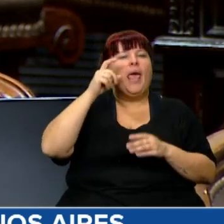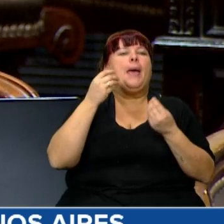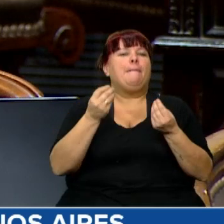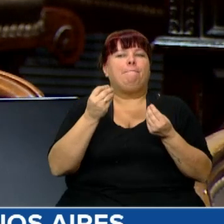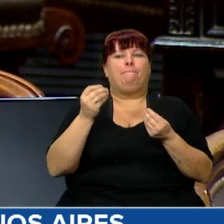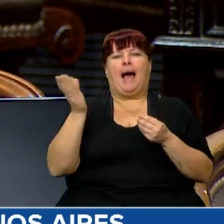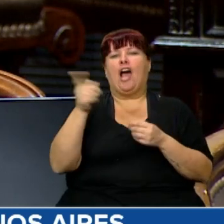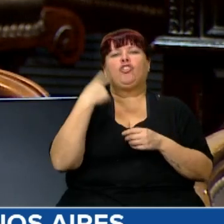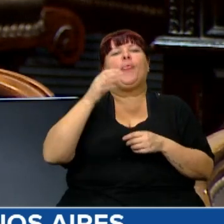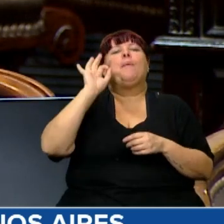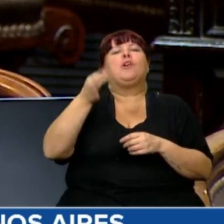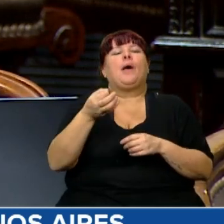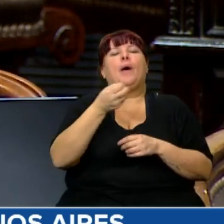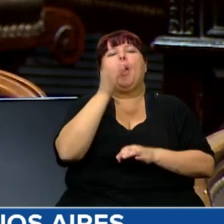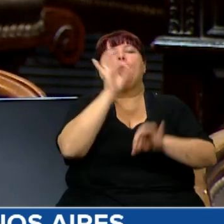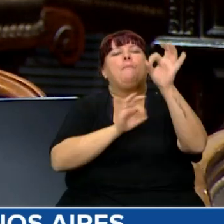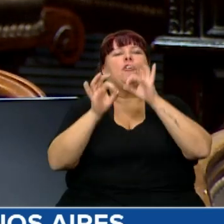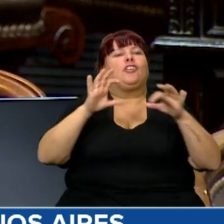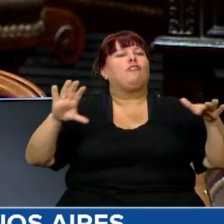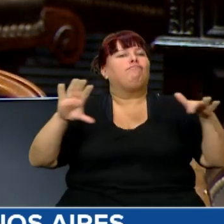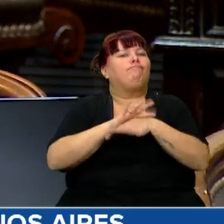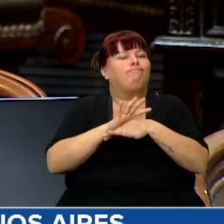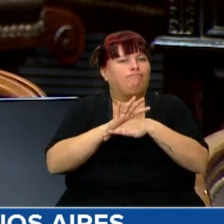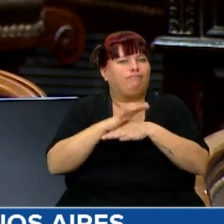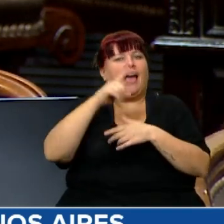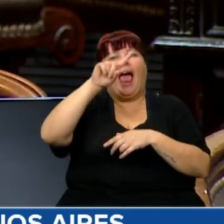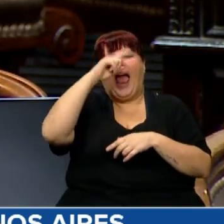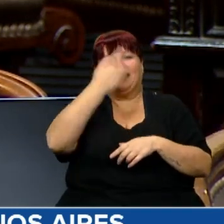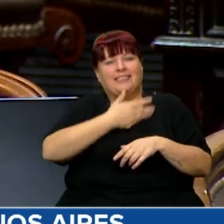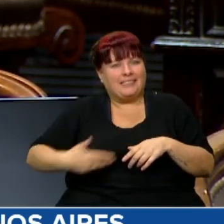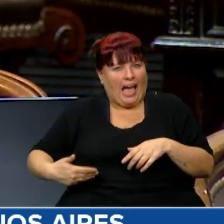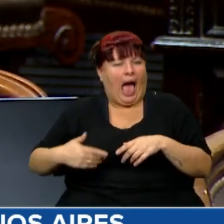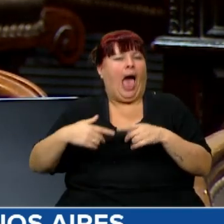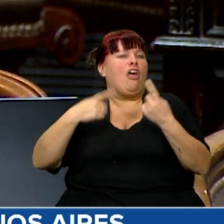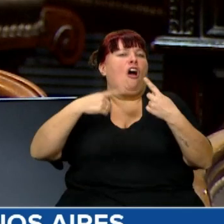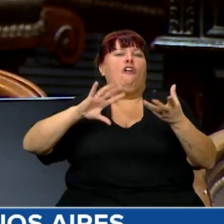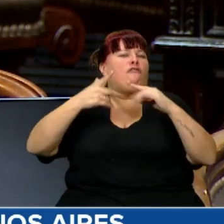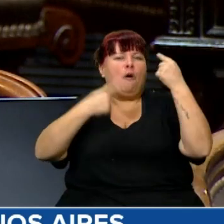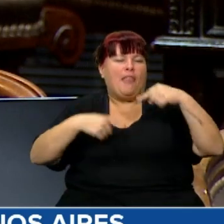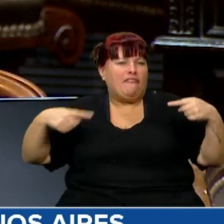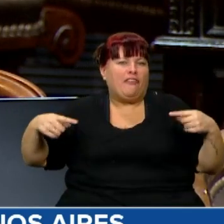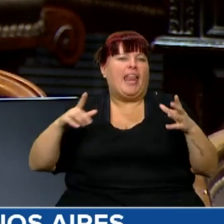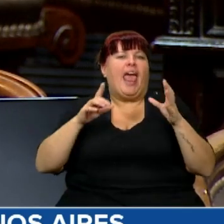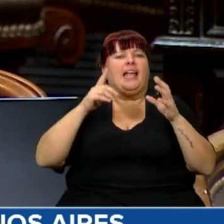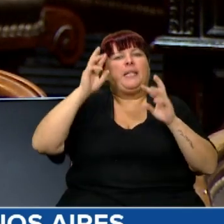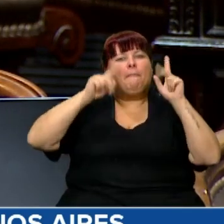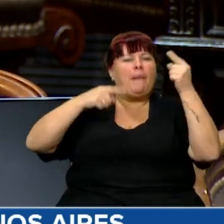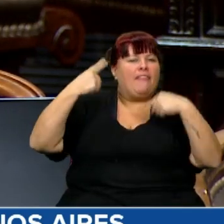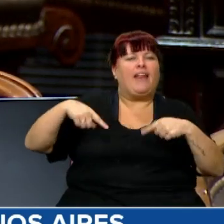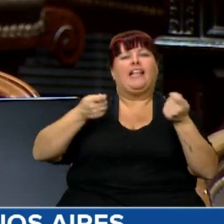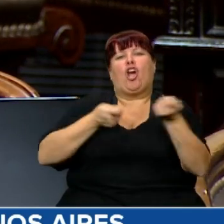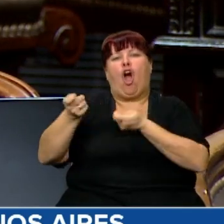que todos sepamos la tasa de asistencia efectiva que el Estado argentino, de distintas maneras, con distintas medidas,